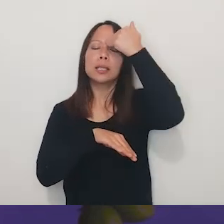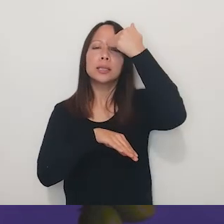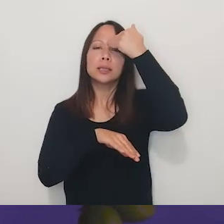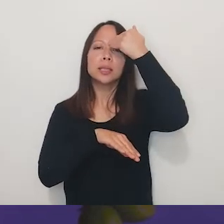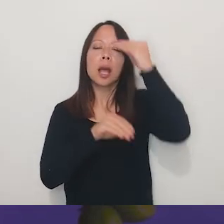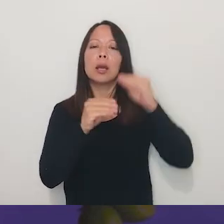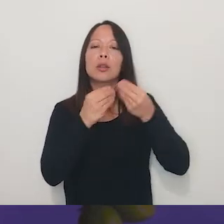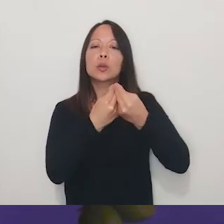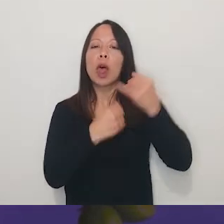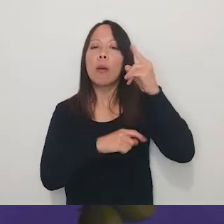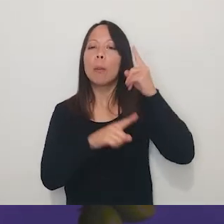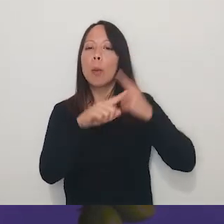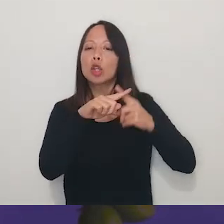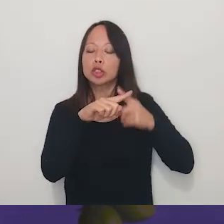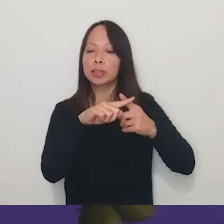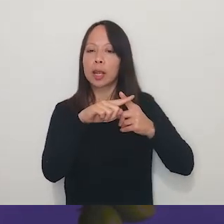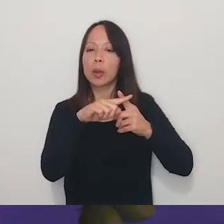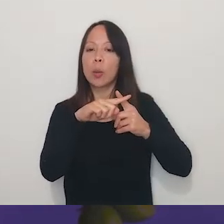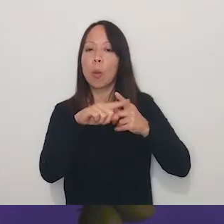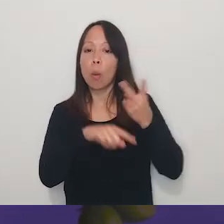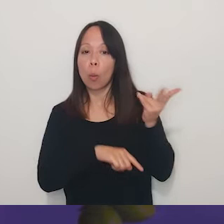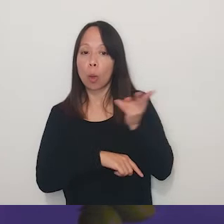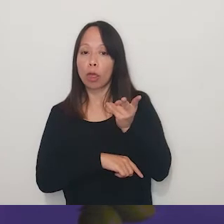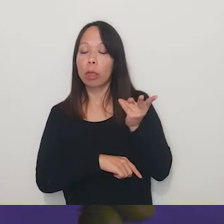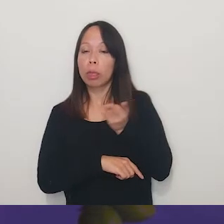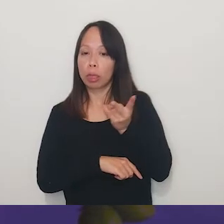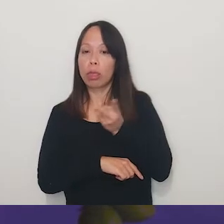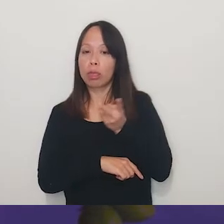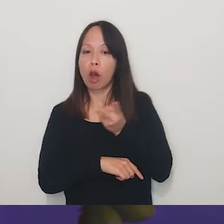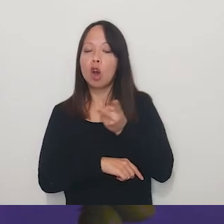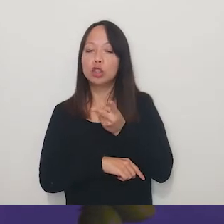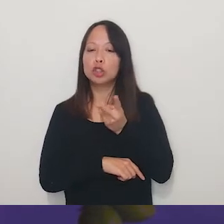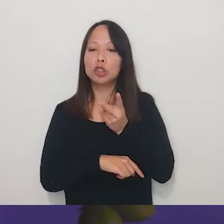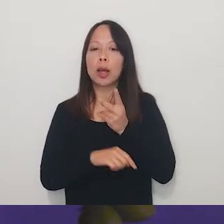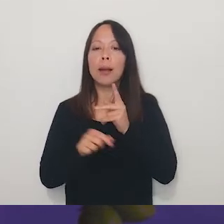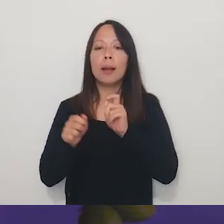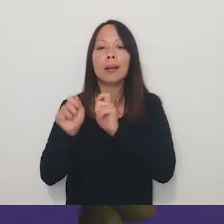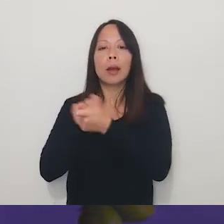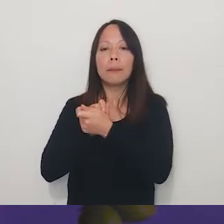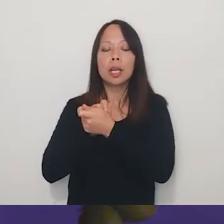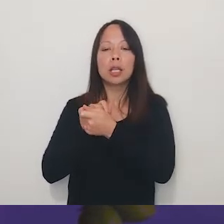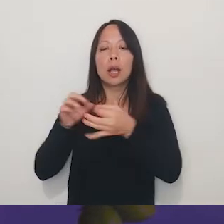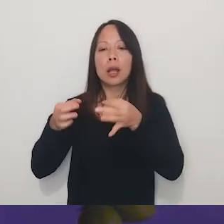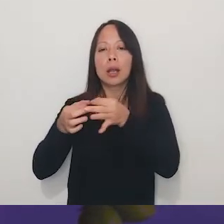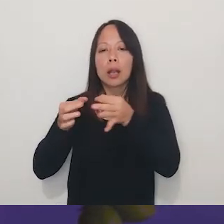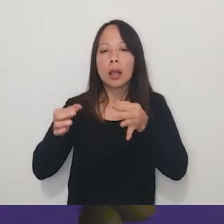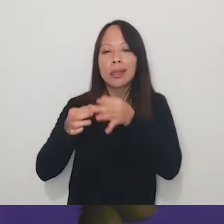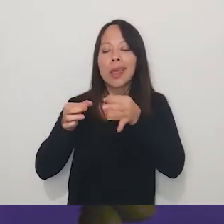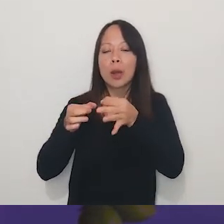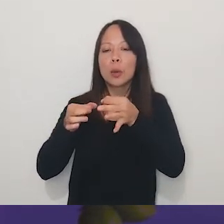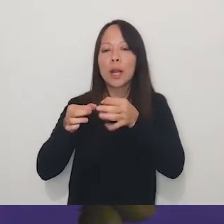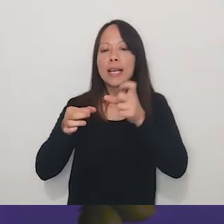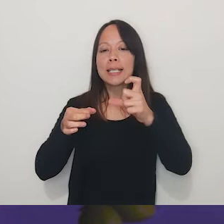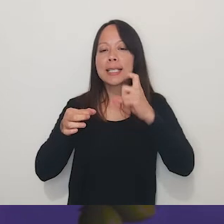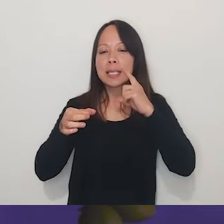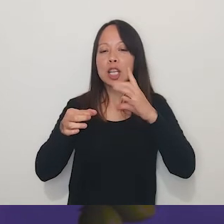resultado positivo, encuentran que los dos tienen dos variantes, son heterocigotas compuestos